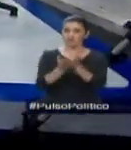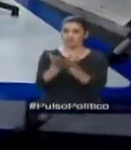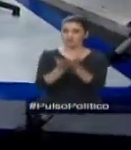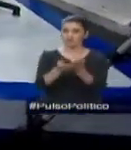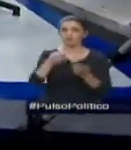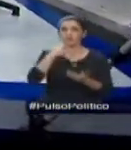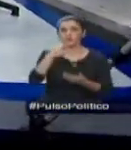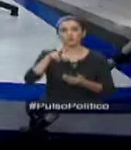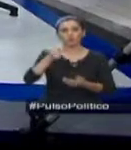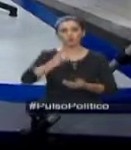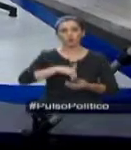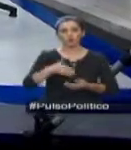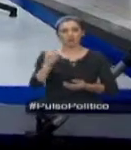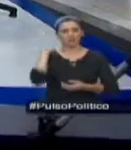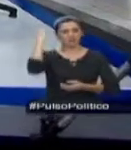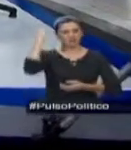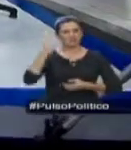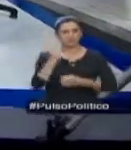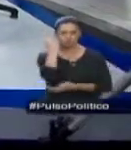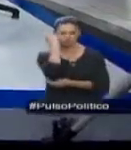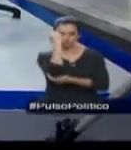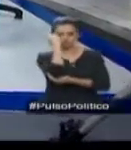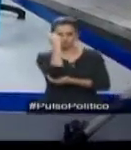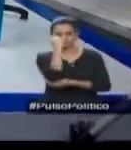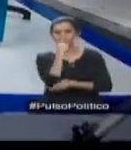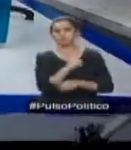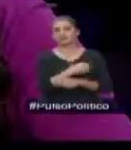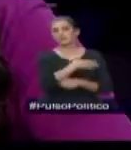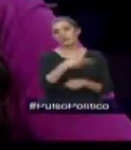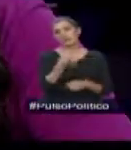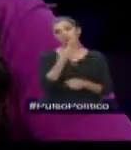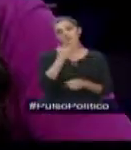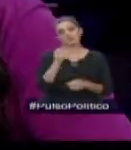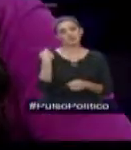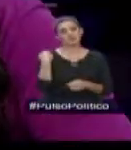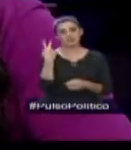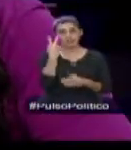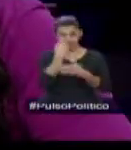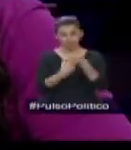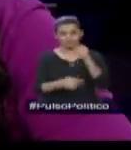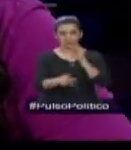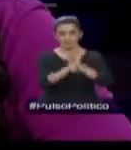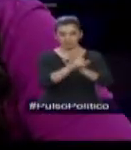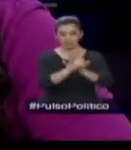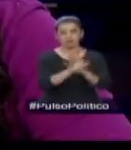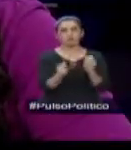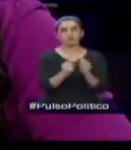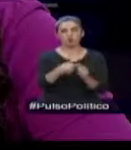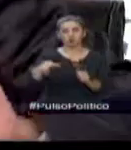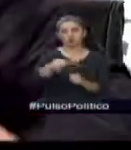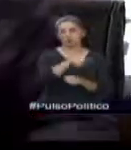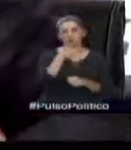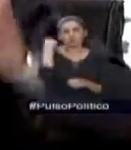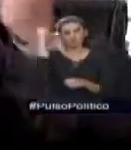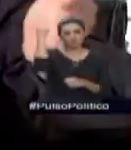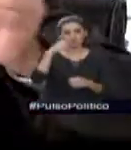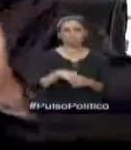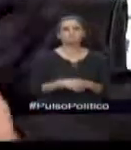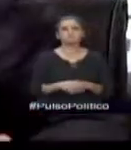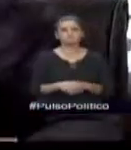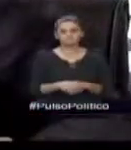sindicalización y por otro lado es preferible tener las dos leyes con la homologación de los derechos en ambos sectores